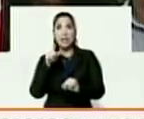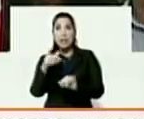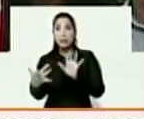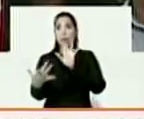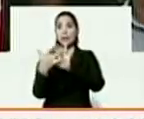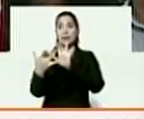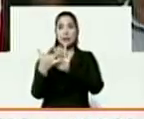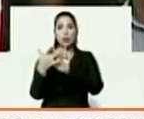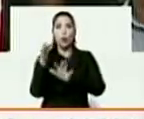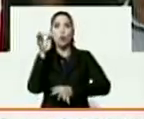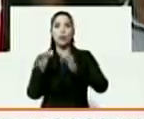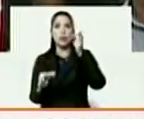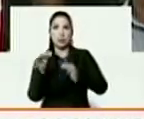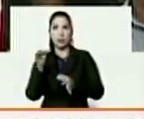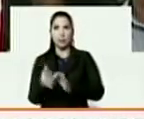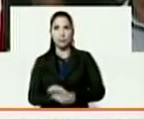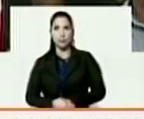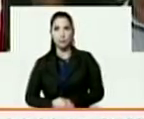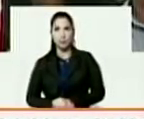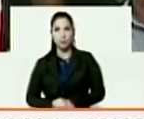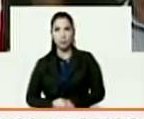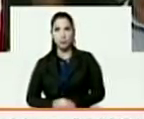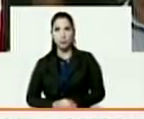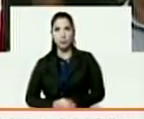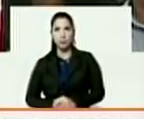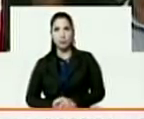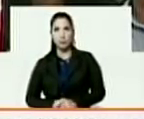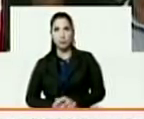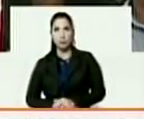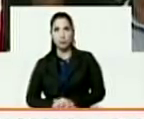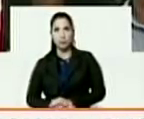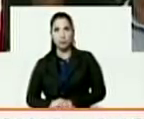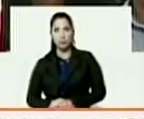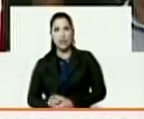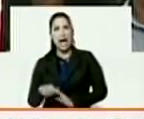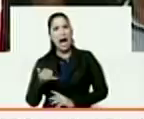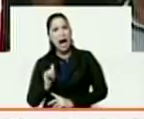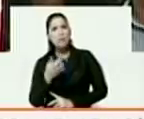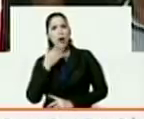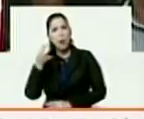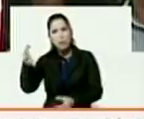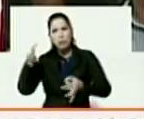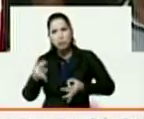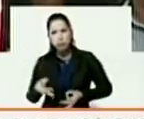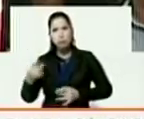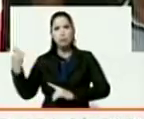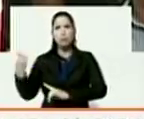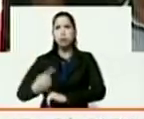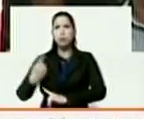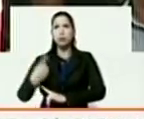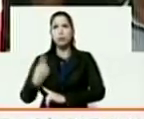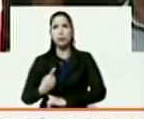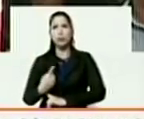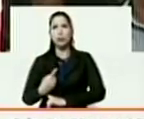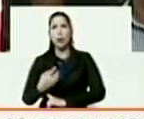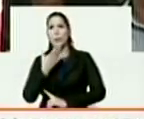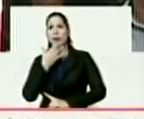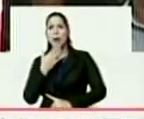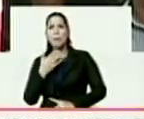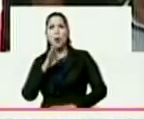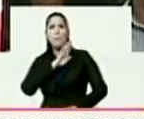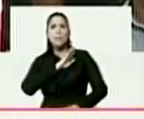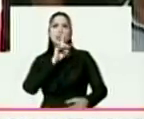justicia cuanto uno recibe denuncias de lo que dice no a mi esposo está